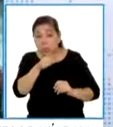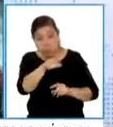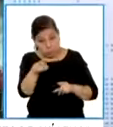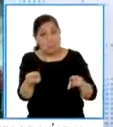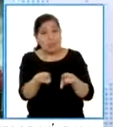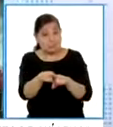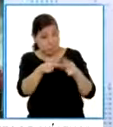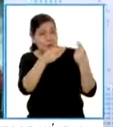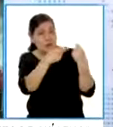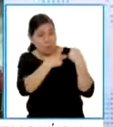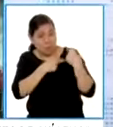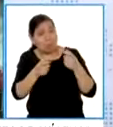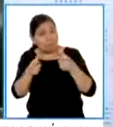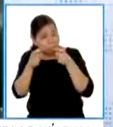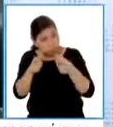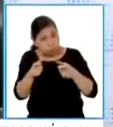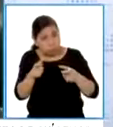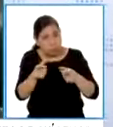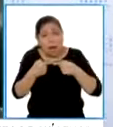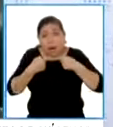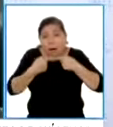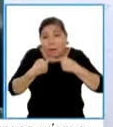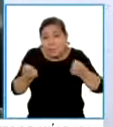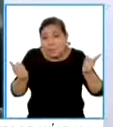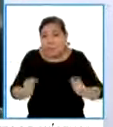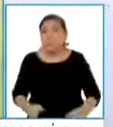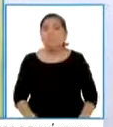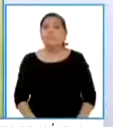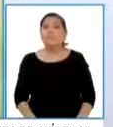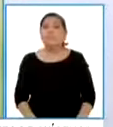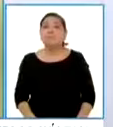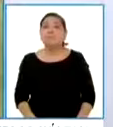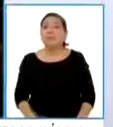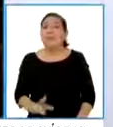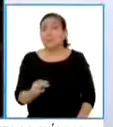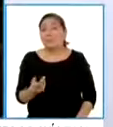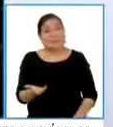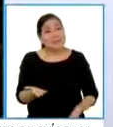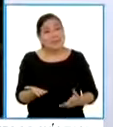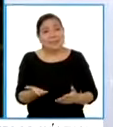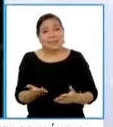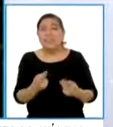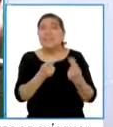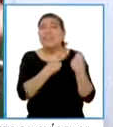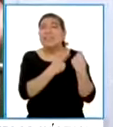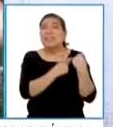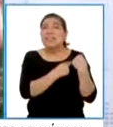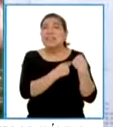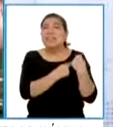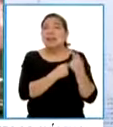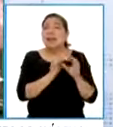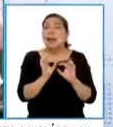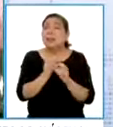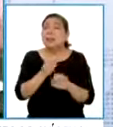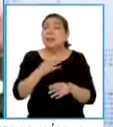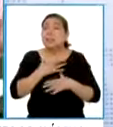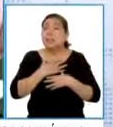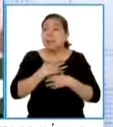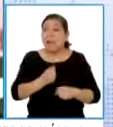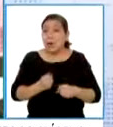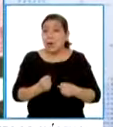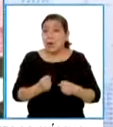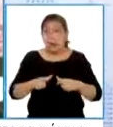supervisar también la importante tarea que tienen de difundir. Doctor Gutiérrez, no quisiera que se me escape lo de las responsabilidades sanitarias, porque, por ejemplo, en